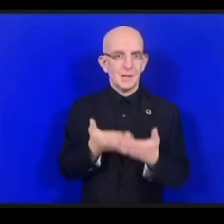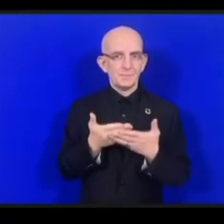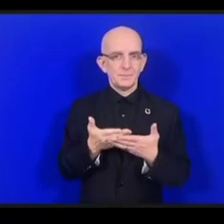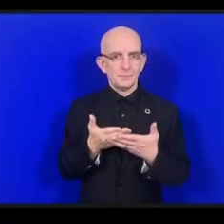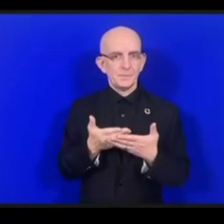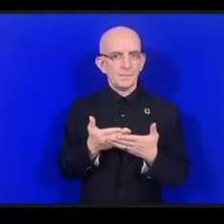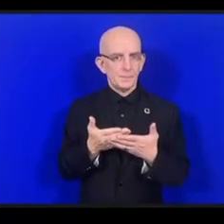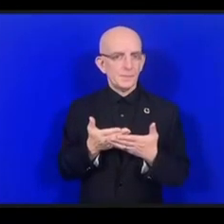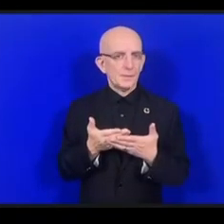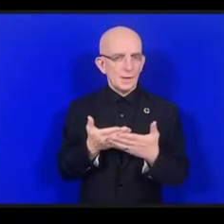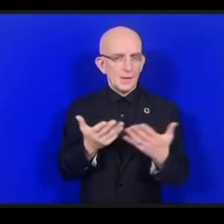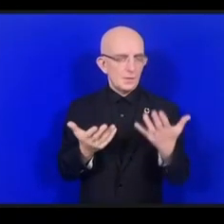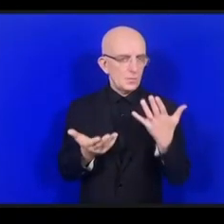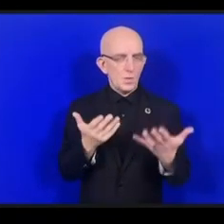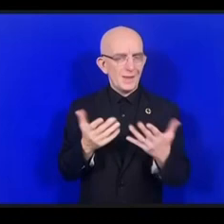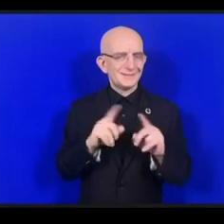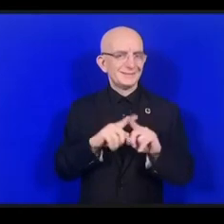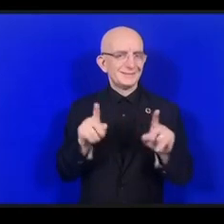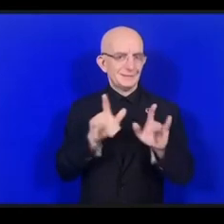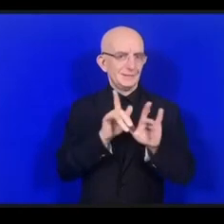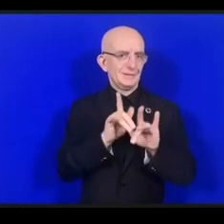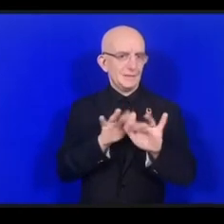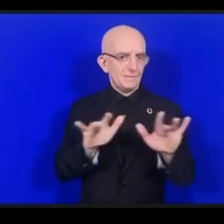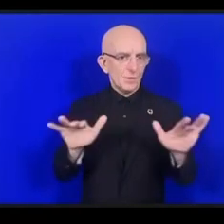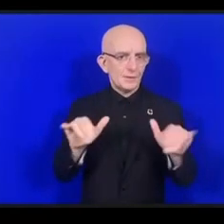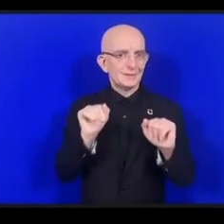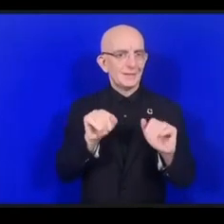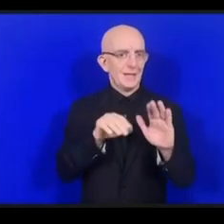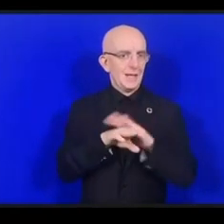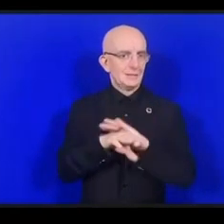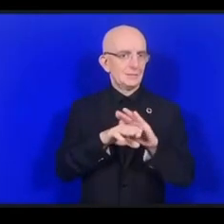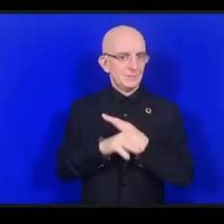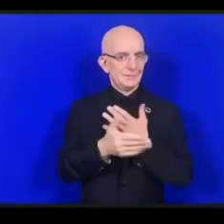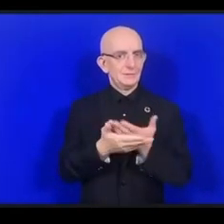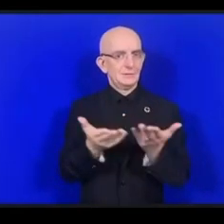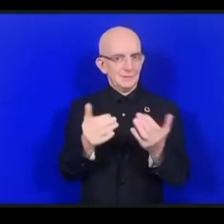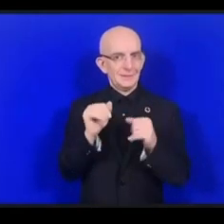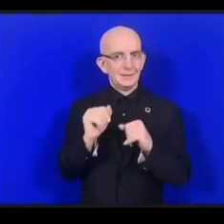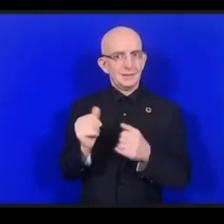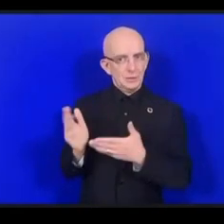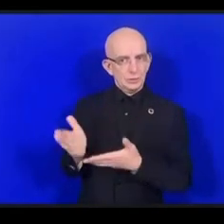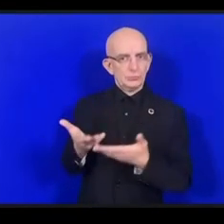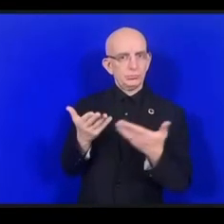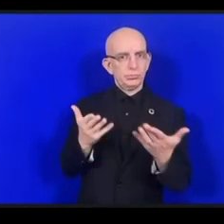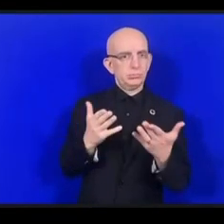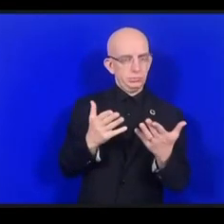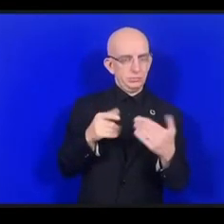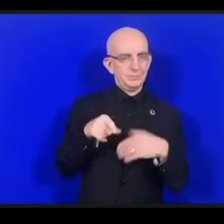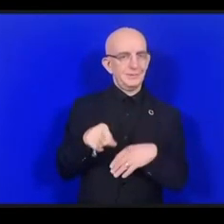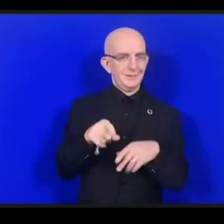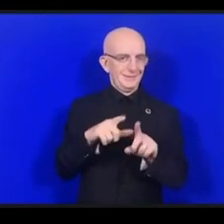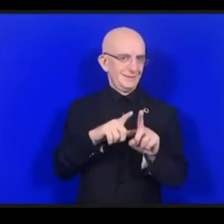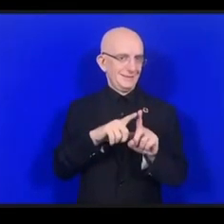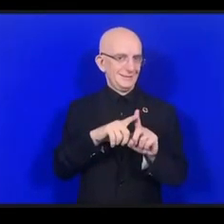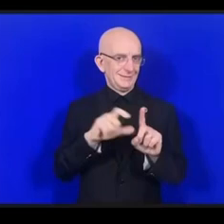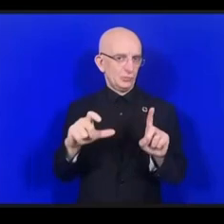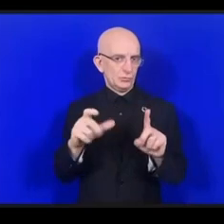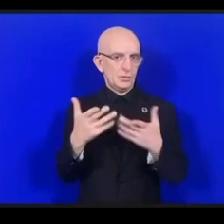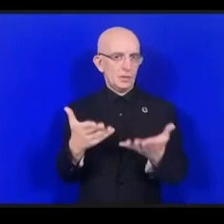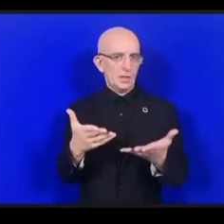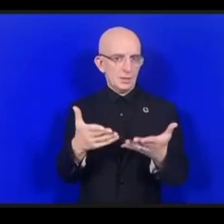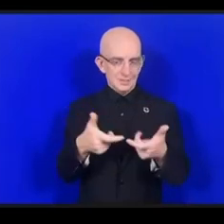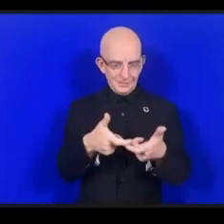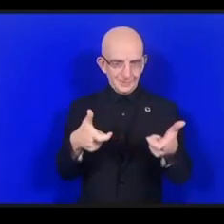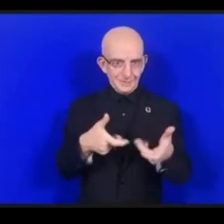senil es necesario el poder colmar la brecha digital y